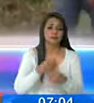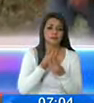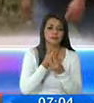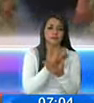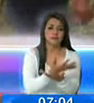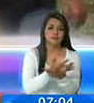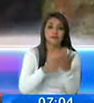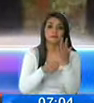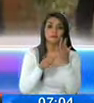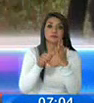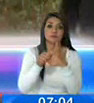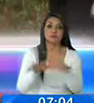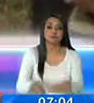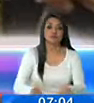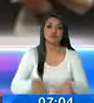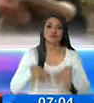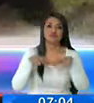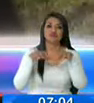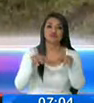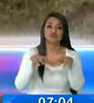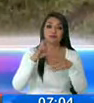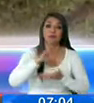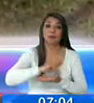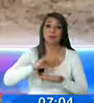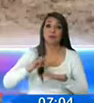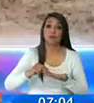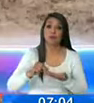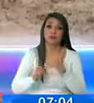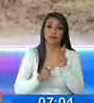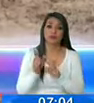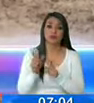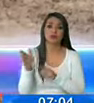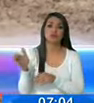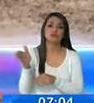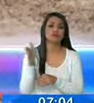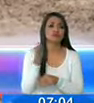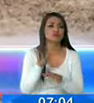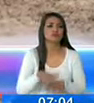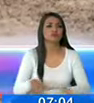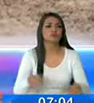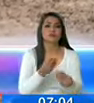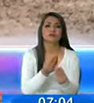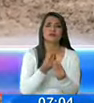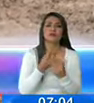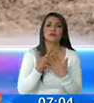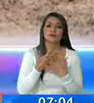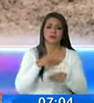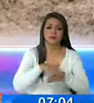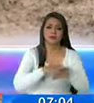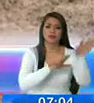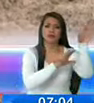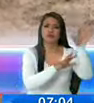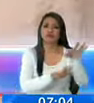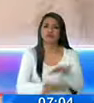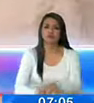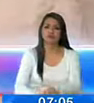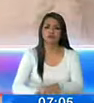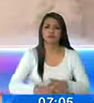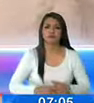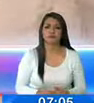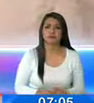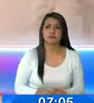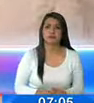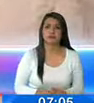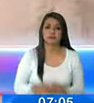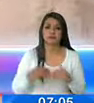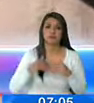de Agricultura y Ganadería de Napo recorrieron la zona para levantar un informe de la afectación que sufrió por el embate natural. Lo que más se